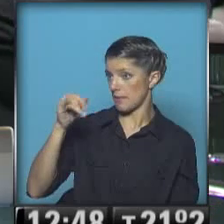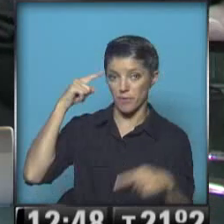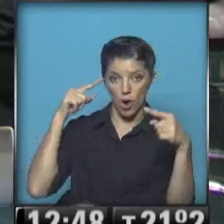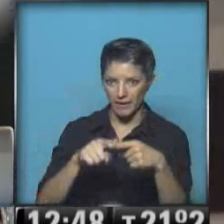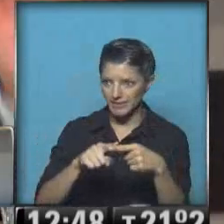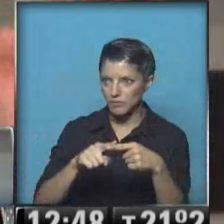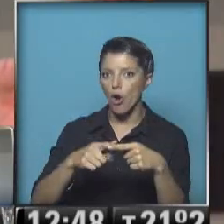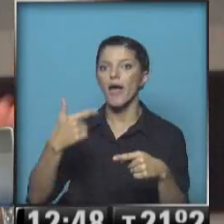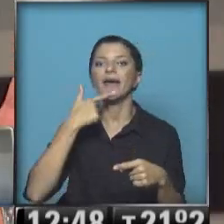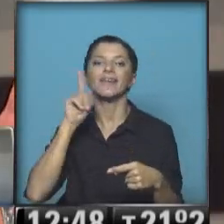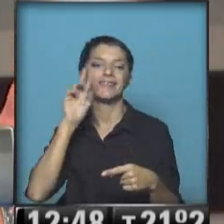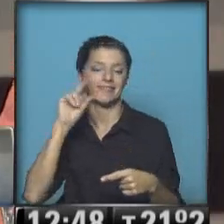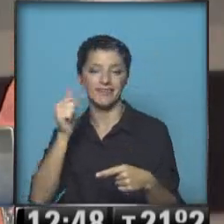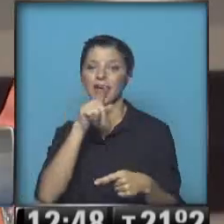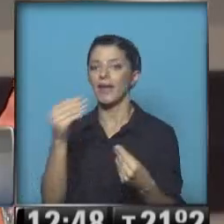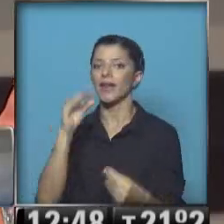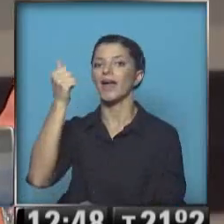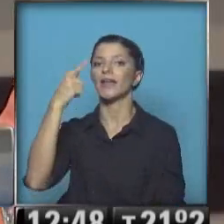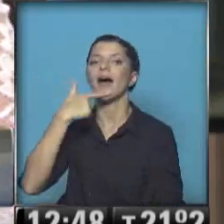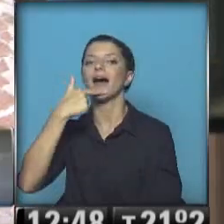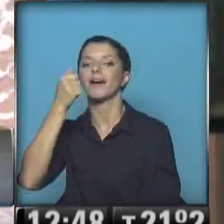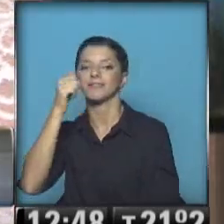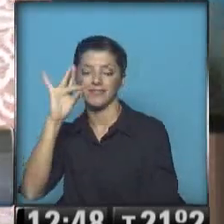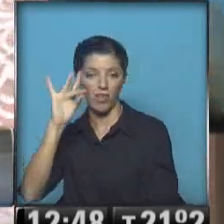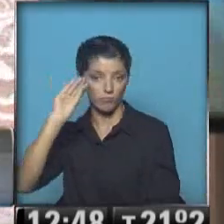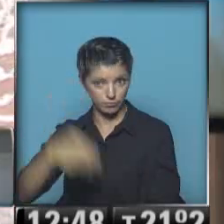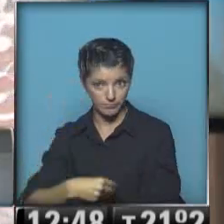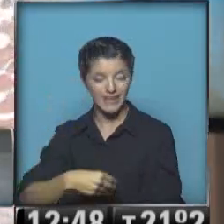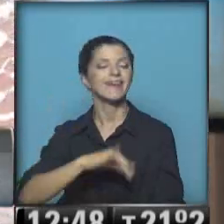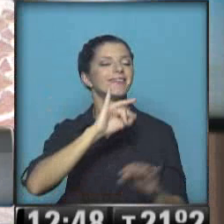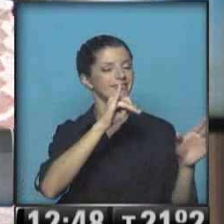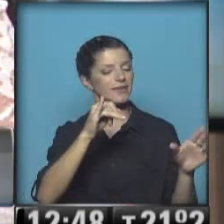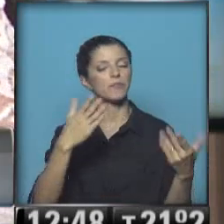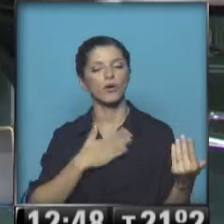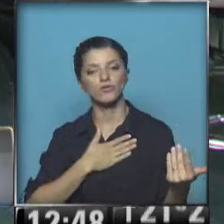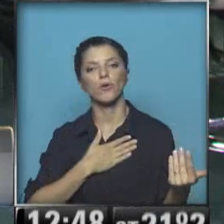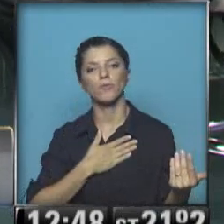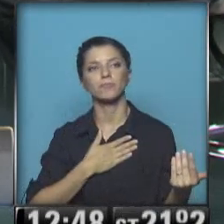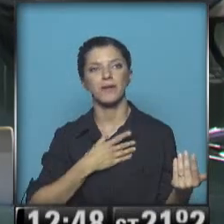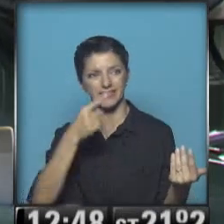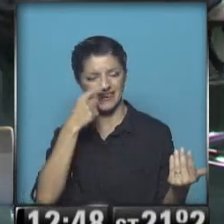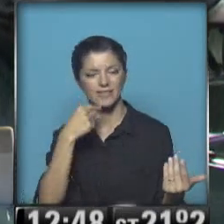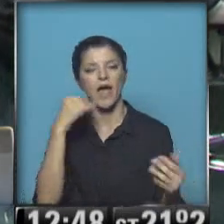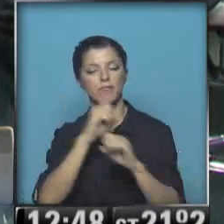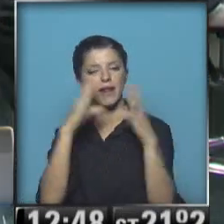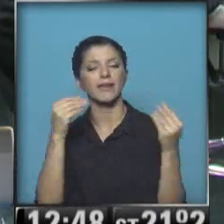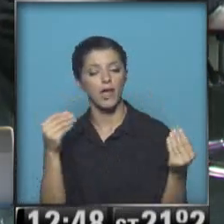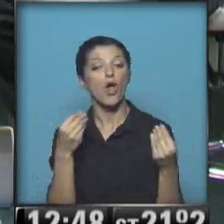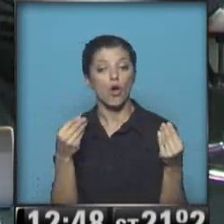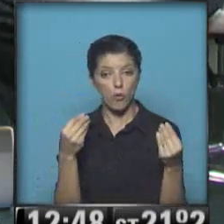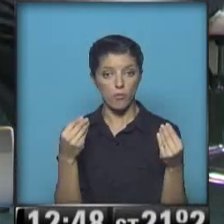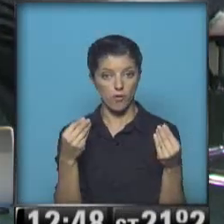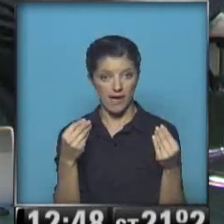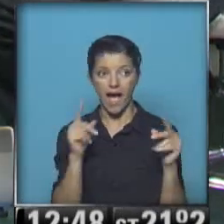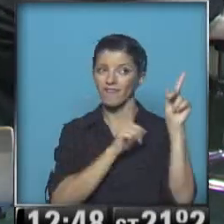caso de Siria era derrocar a bashar el asad no Sí digo pero lo que me interesaba marcar era como de todas maneras los